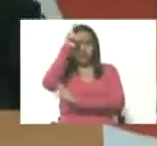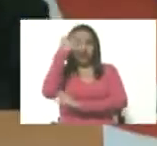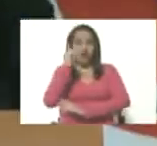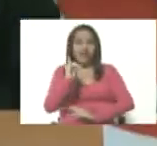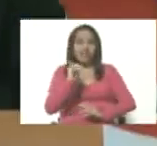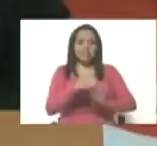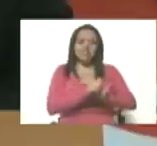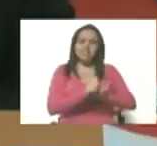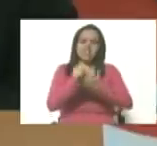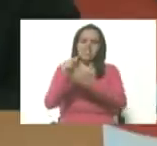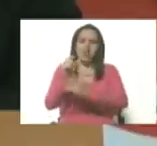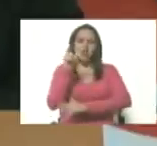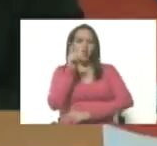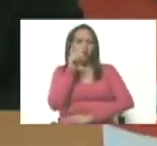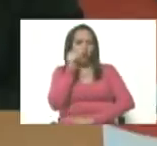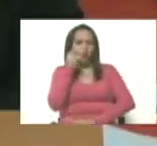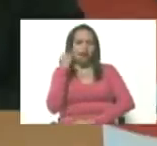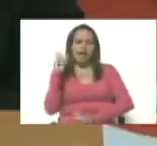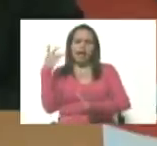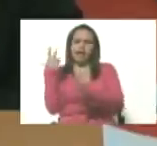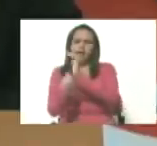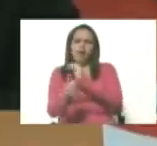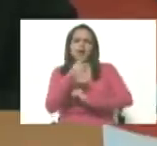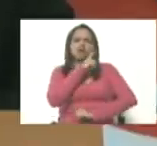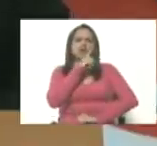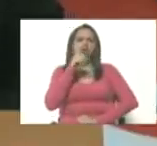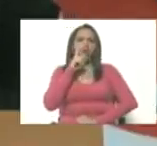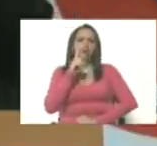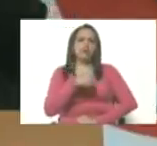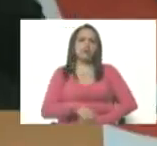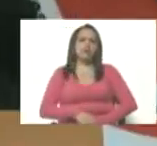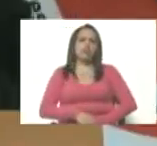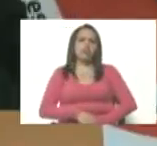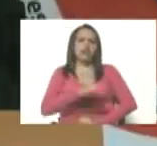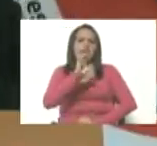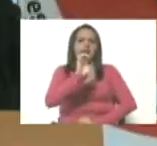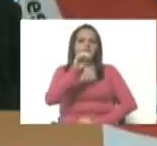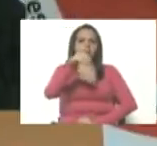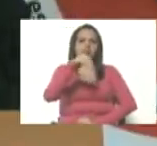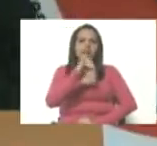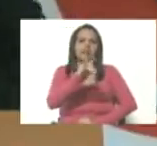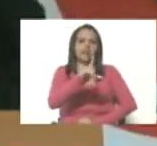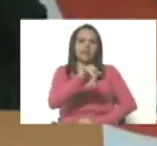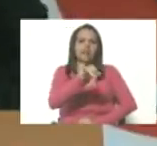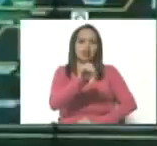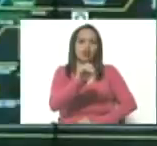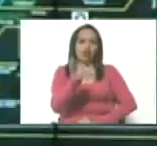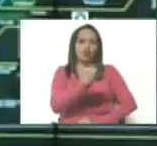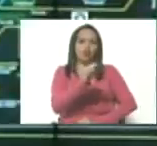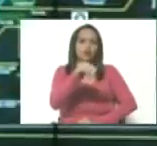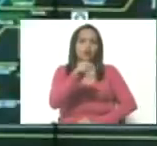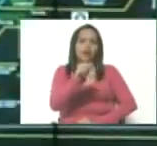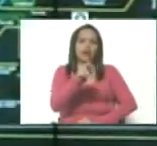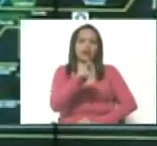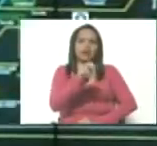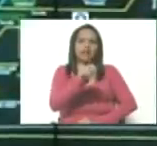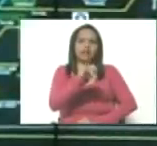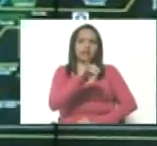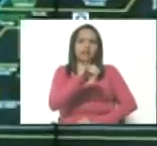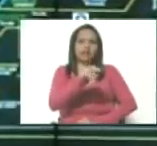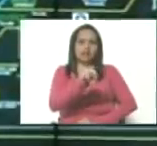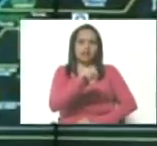ciudadano que está prófugo de nombre Emilio Enrique Martínez, alias Chichesmic. También